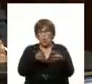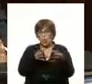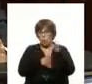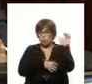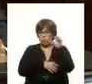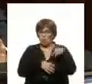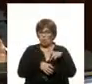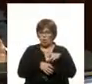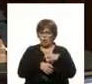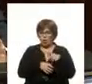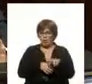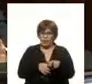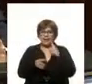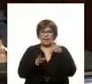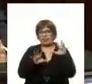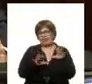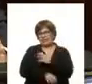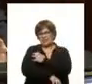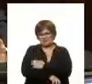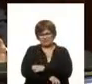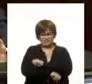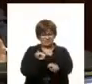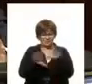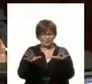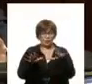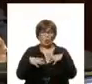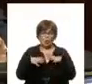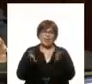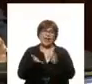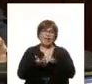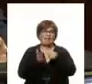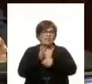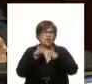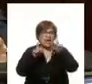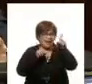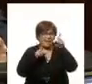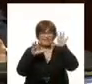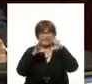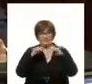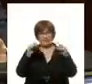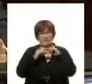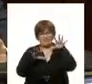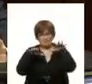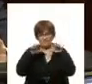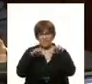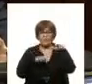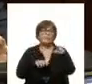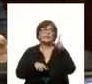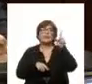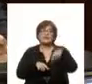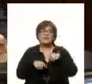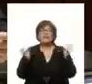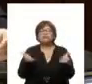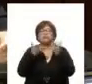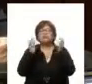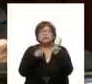llevaría a la miseria a la mayor parte de los jubilados y pensionistas nicaragüenses. Estos detonantes de la quema